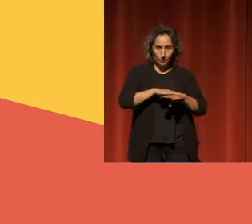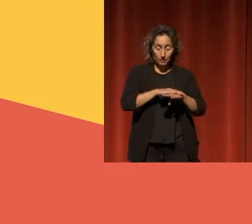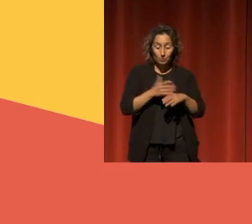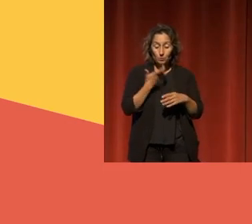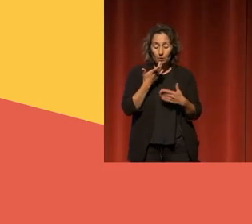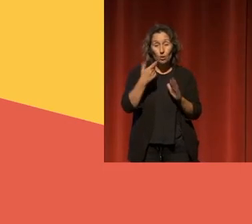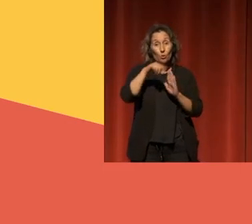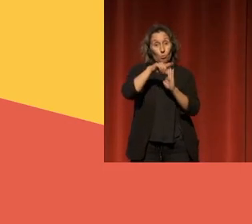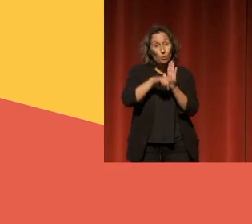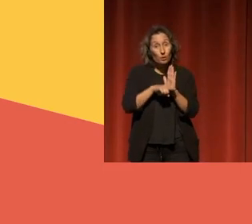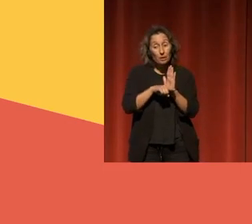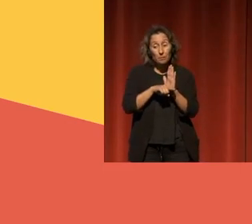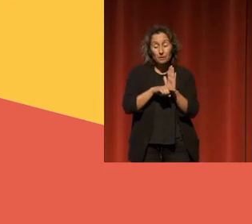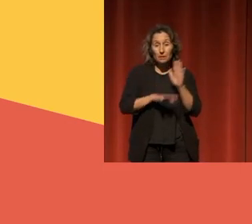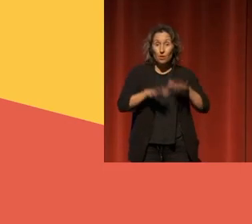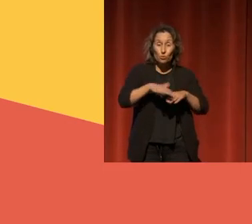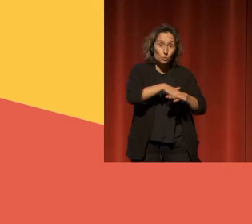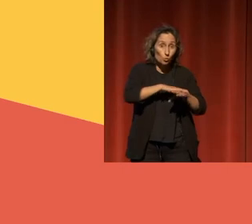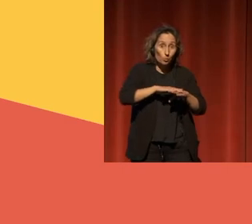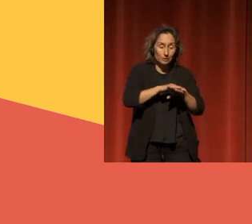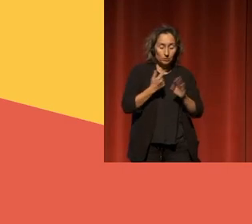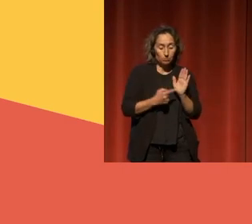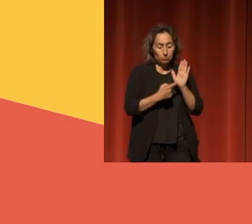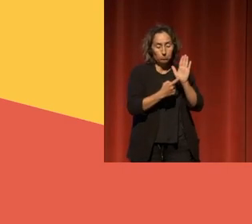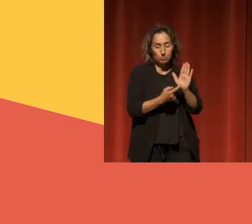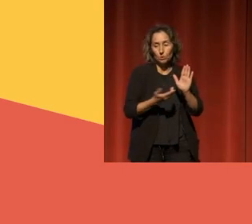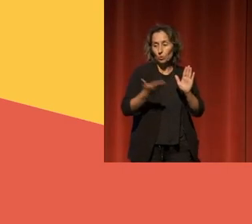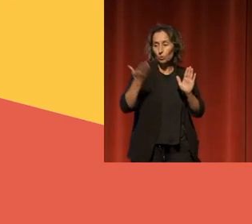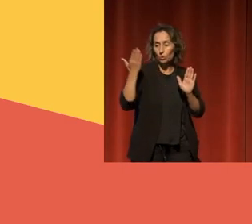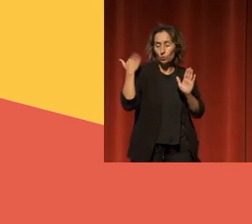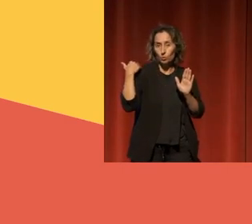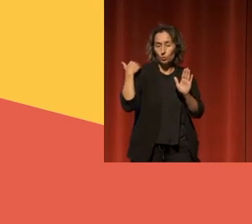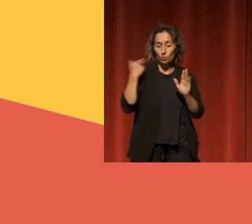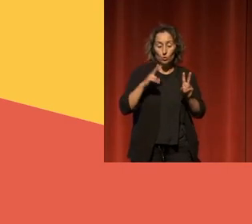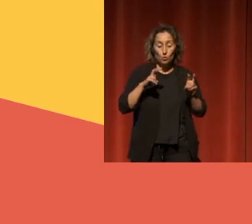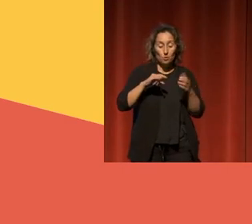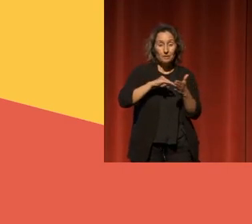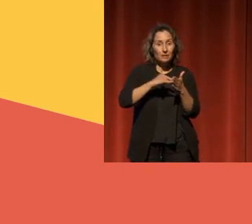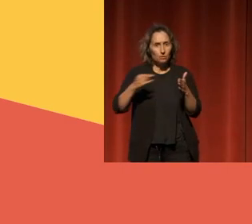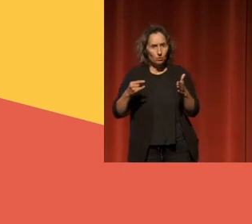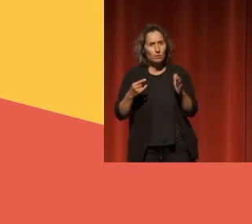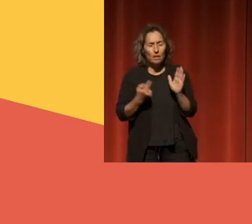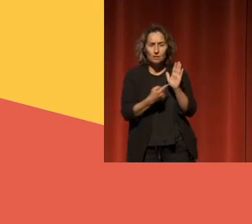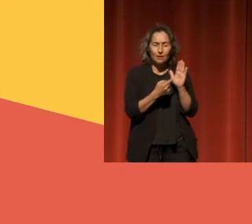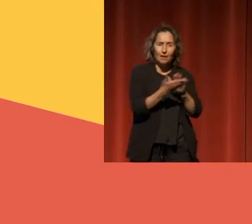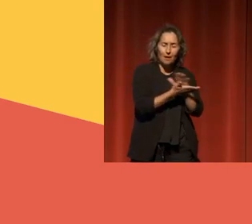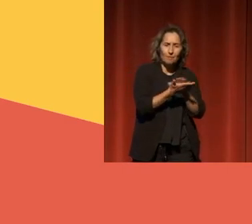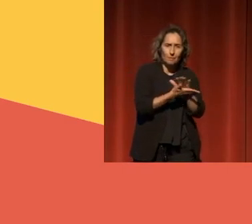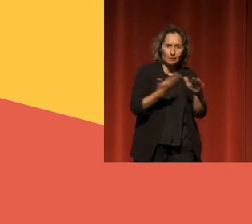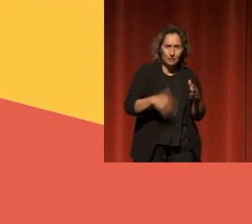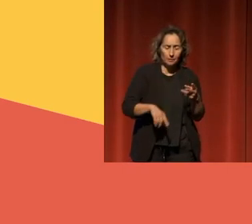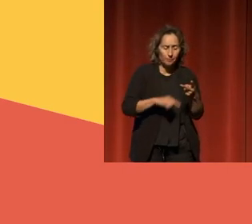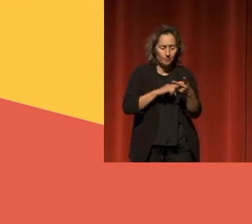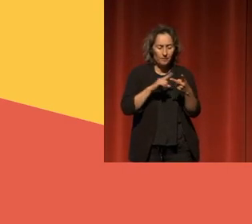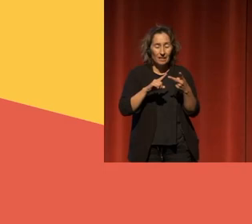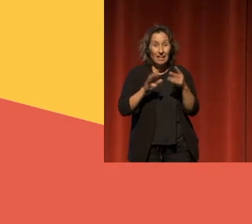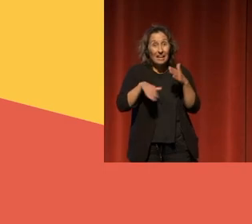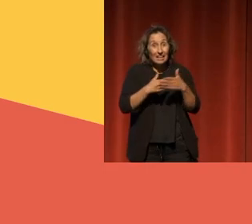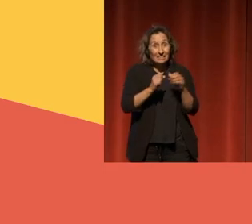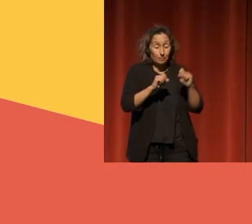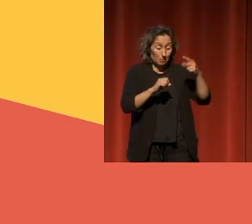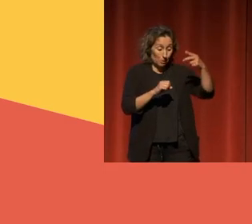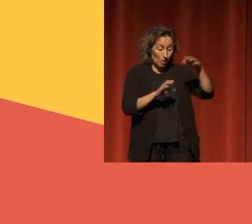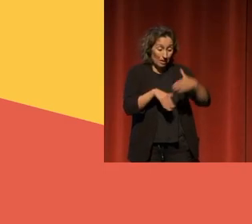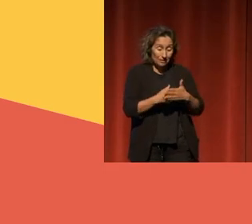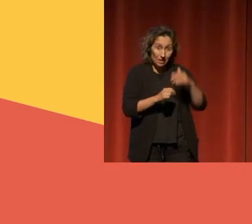marco en los que Eh bueno ya estaban presentes presente el desarrollo de las nuevas tecnologías en el primero en hasta el noveno por